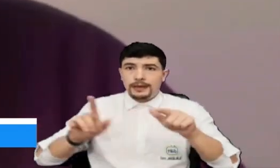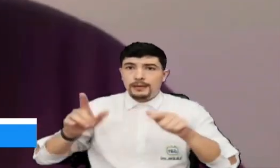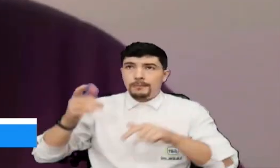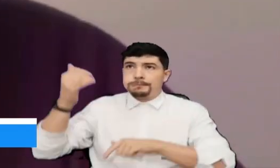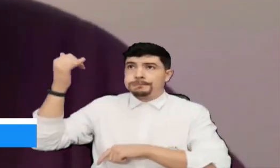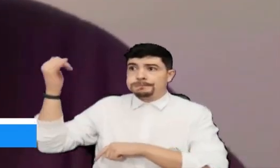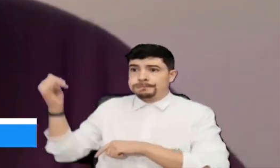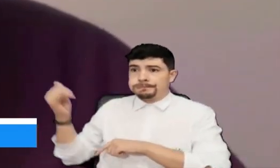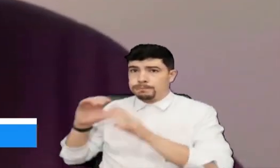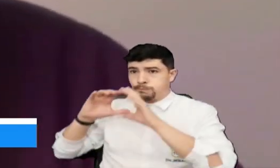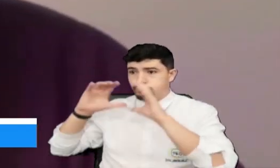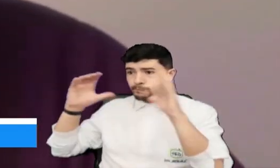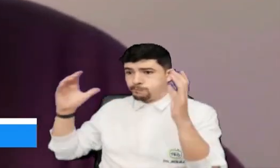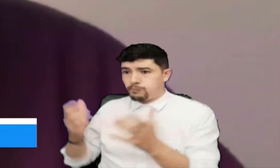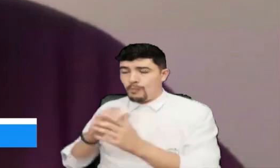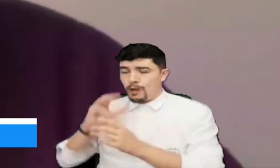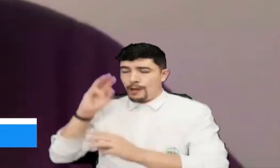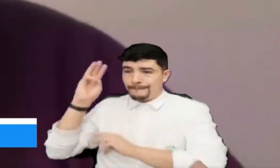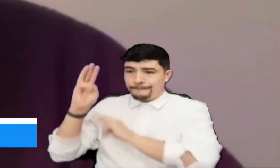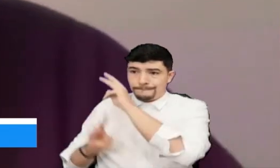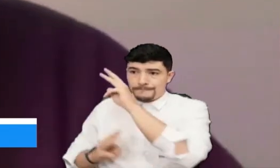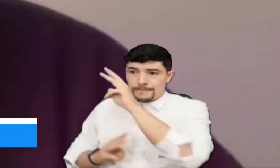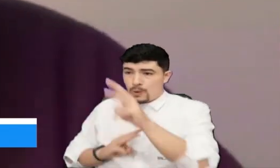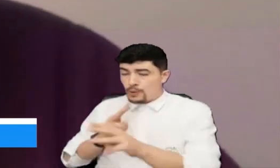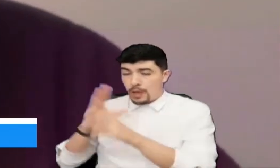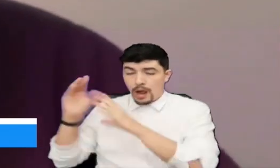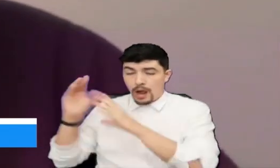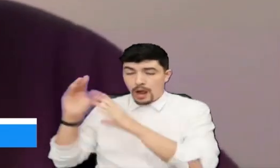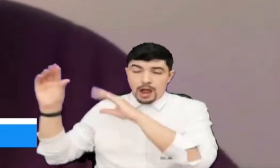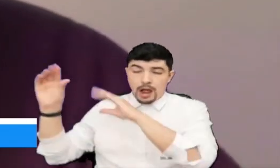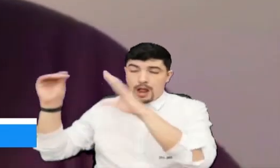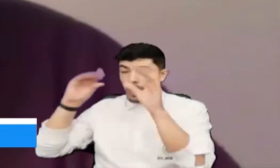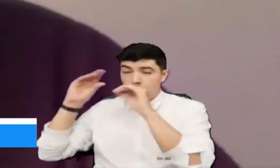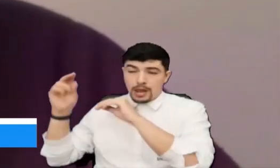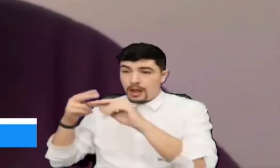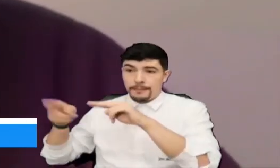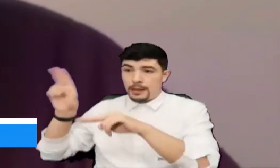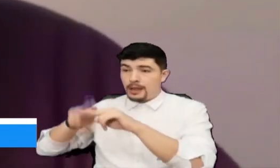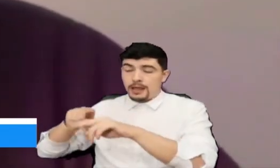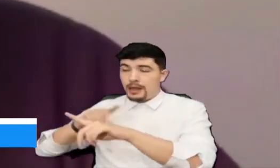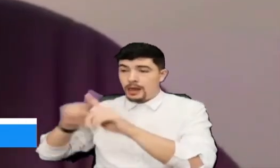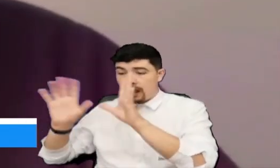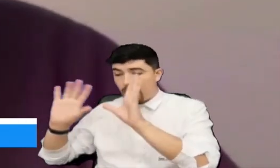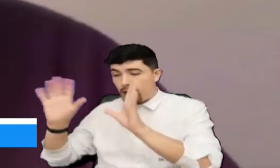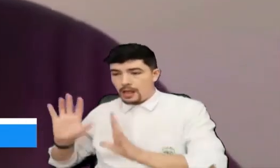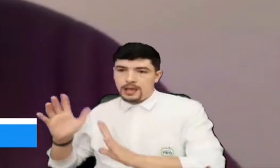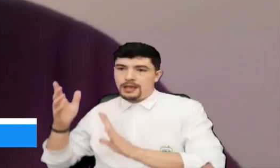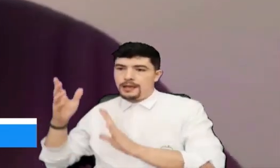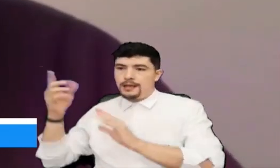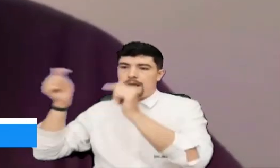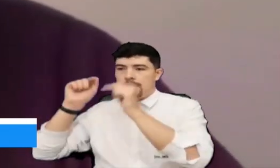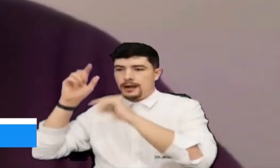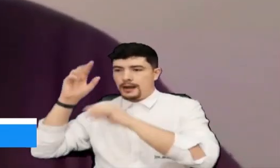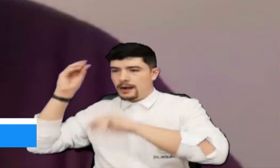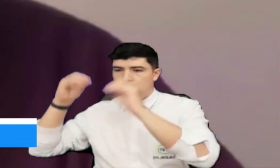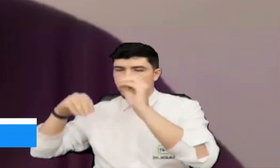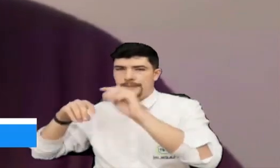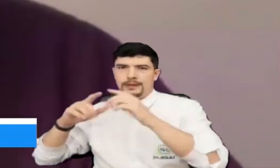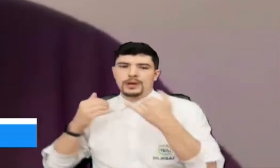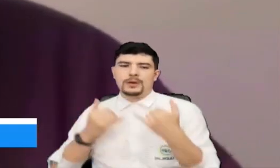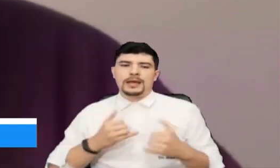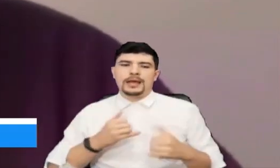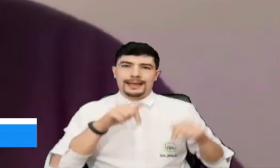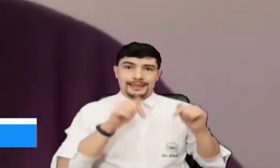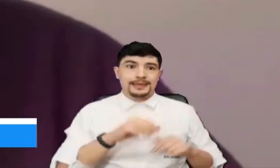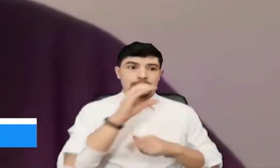básica universal, en Colombia, en tiempo récord, implementamos un programa que efectivamente creó un ingreso